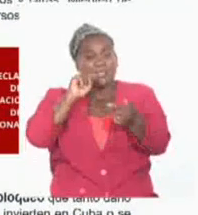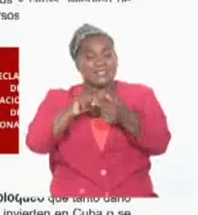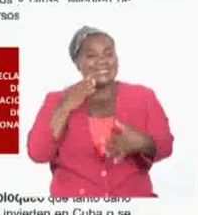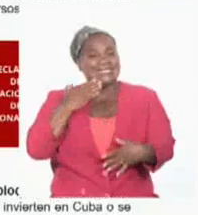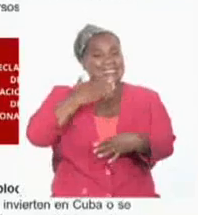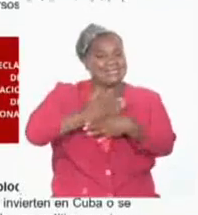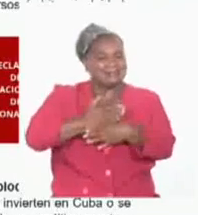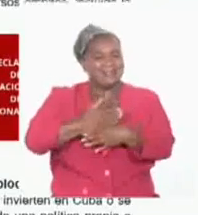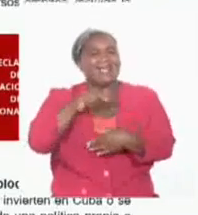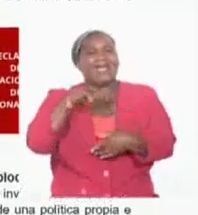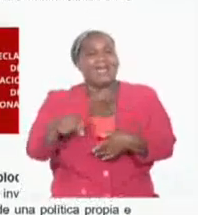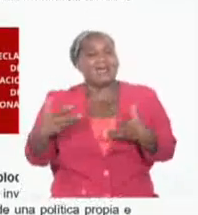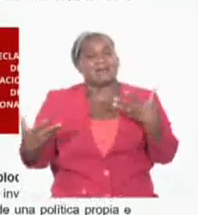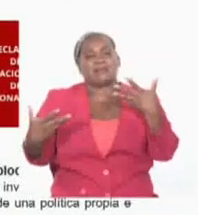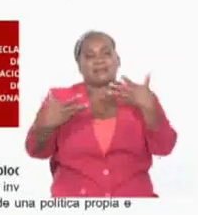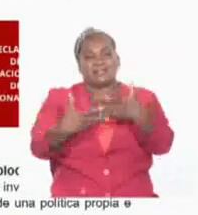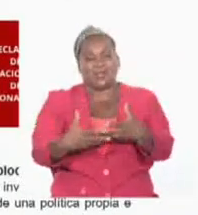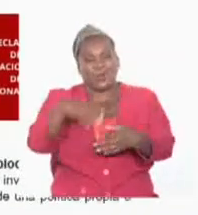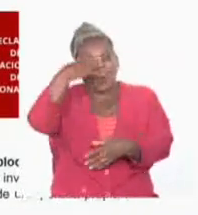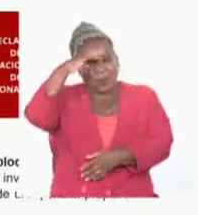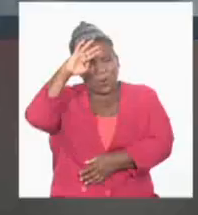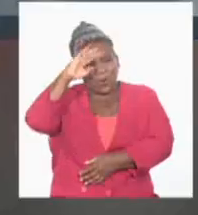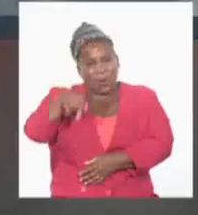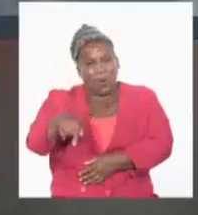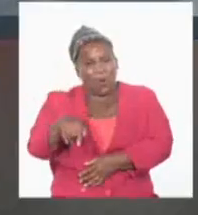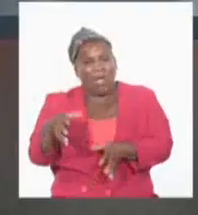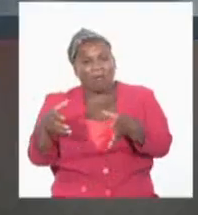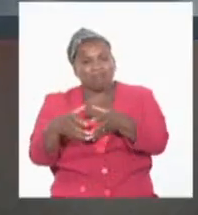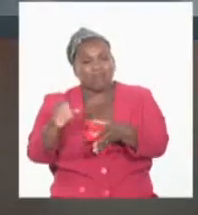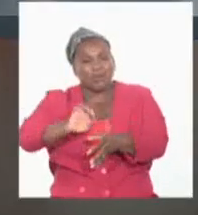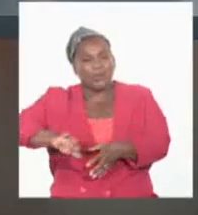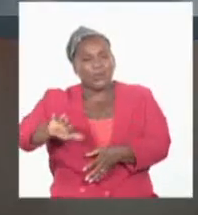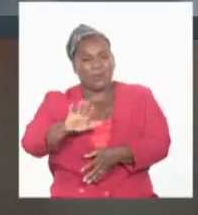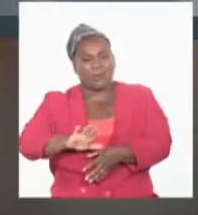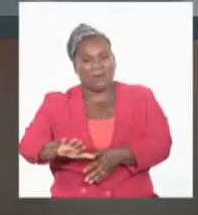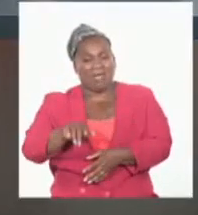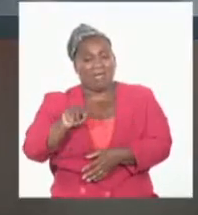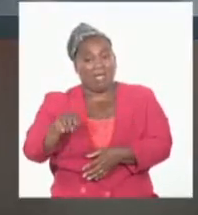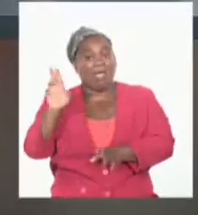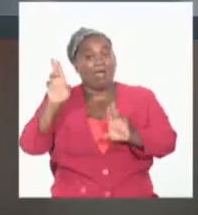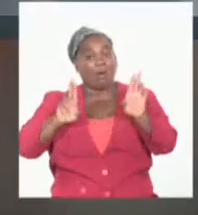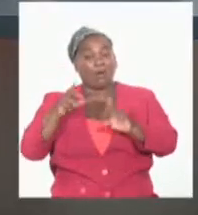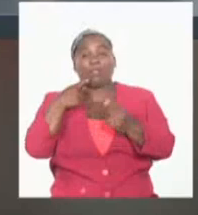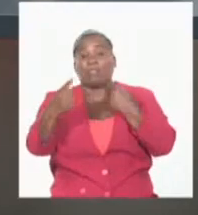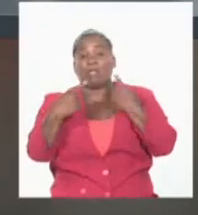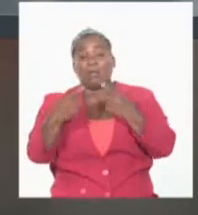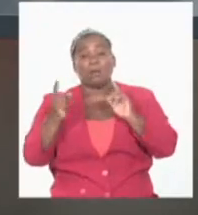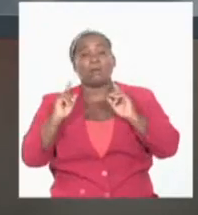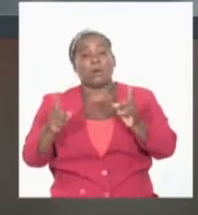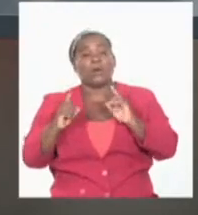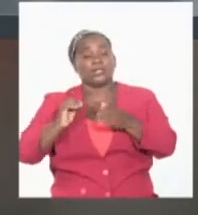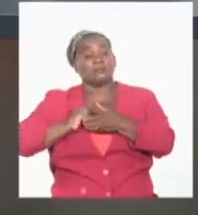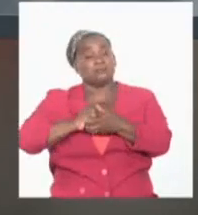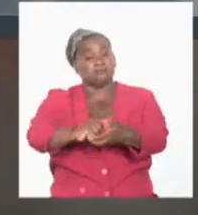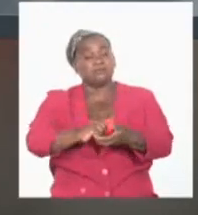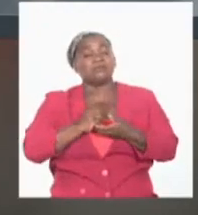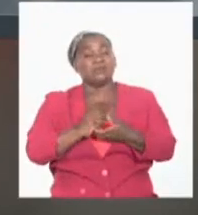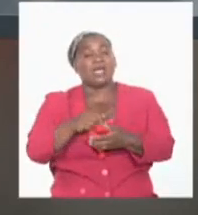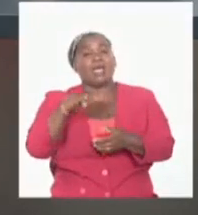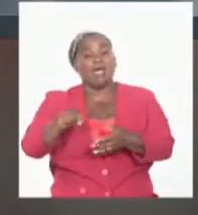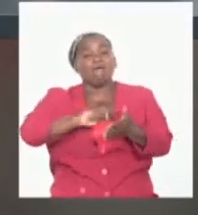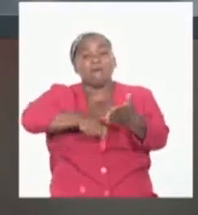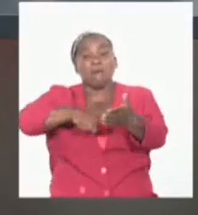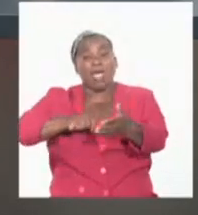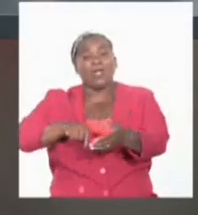curso actual de las relaciones entre Cuba y la Unión Europea, basadas en el Acuerdo de Diálogo Político y Cooperación firmado por los